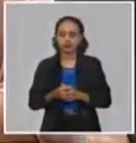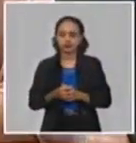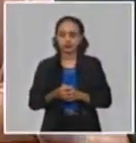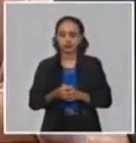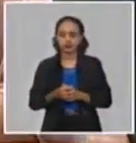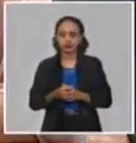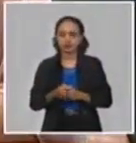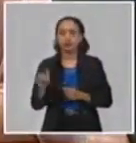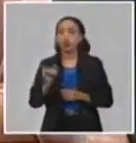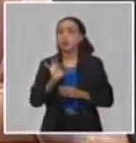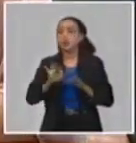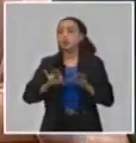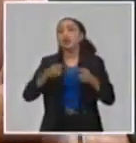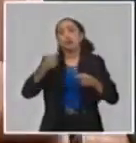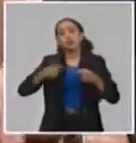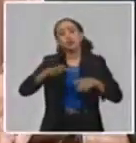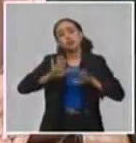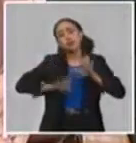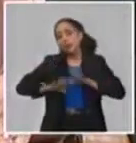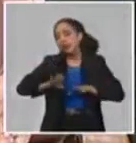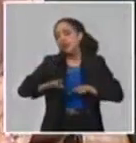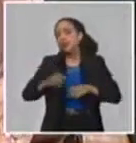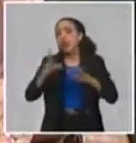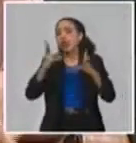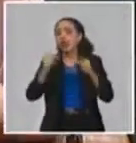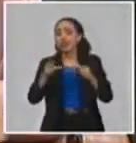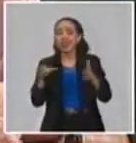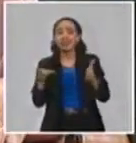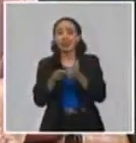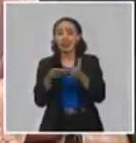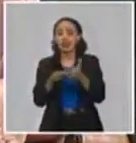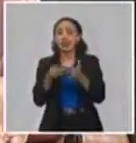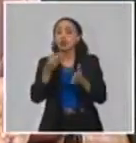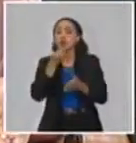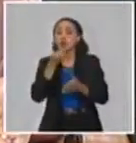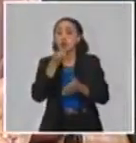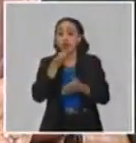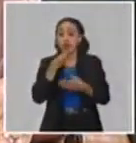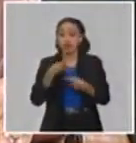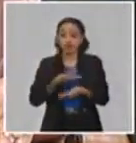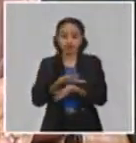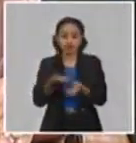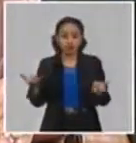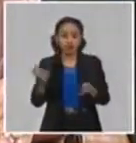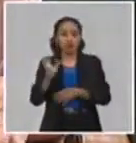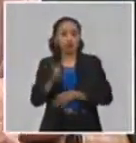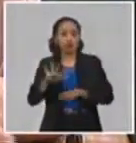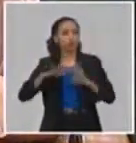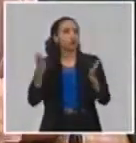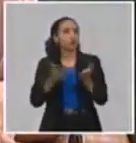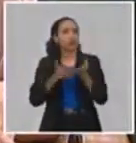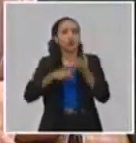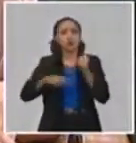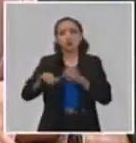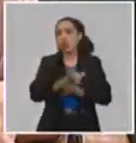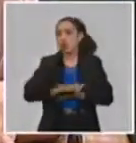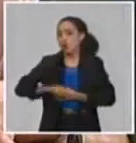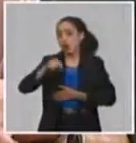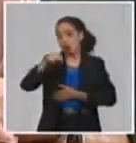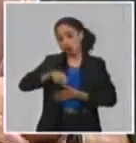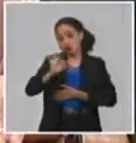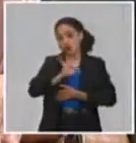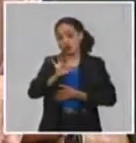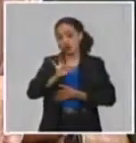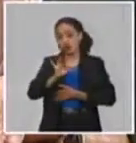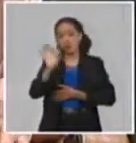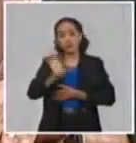la disponibilidad de tarjeta que puedan emitir los bancos, que no todas las provincias tienen el mismo comportamiento. Pero bueno, hoy el